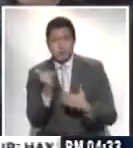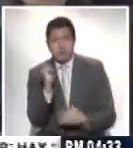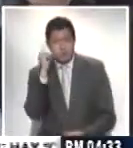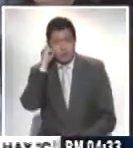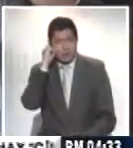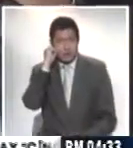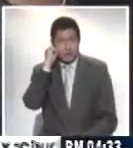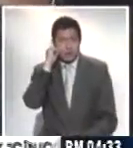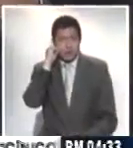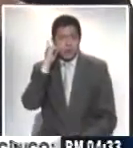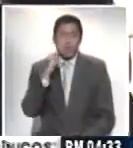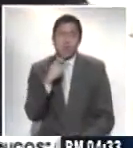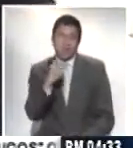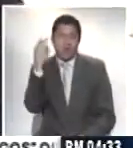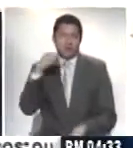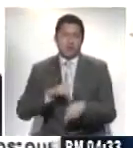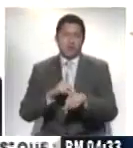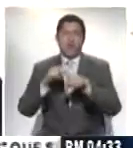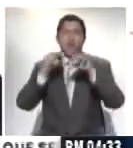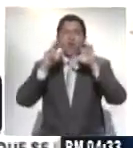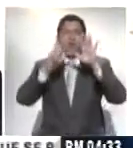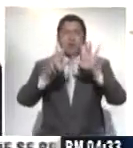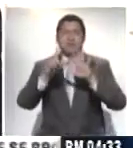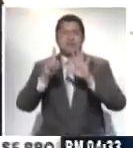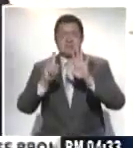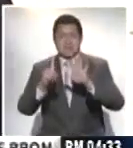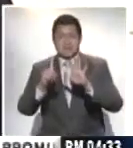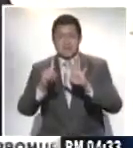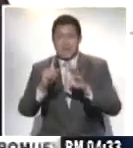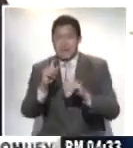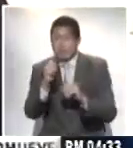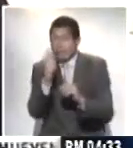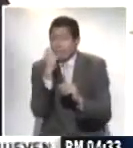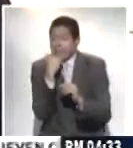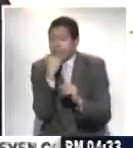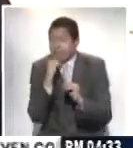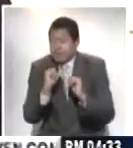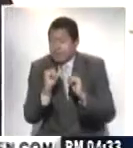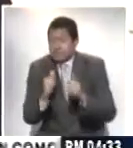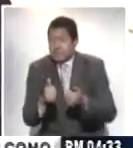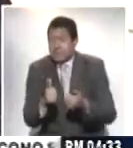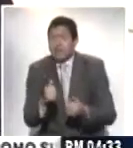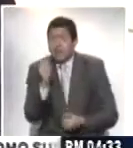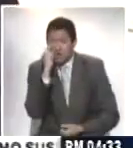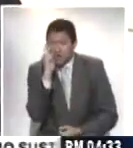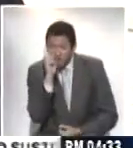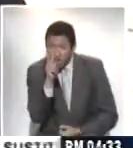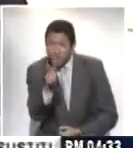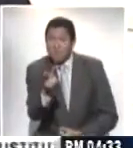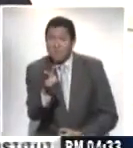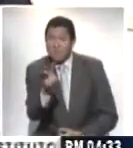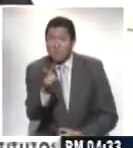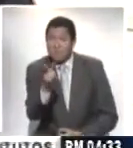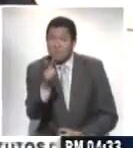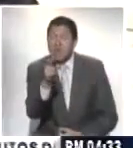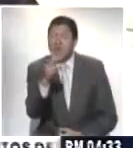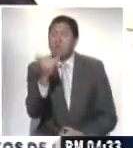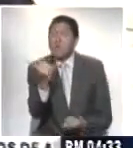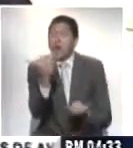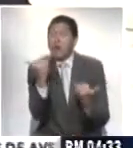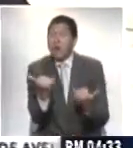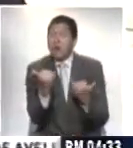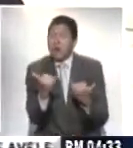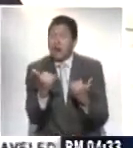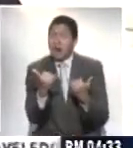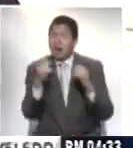sintetizando el doctor Godoy, 86 casos en la punta del iceberg. Es lo que estamos viendo que sobresale